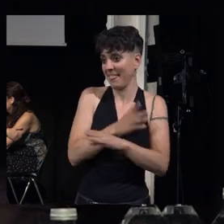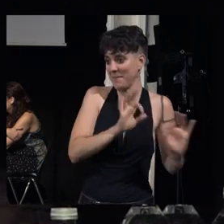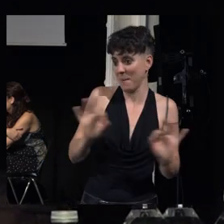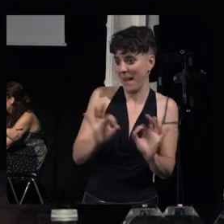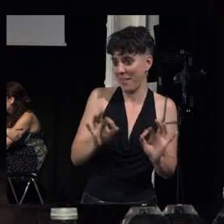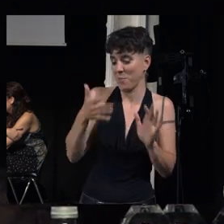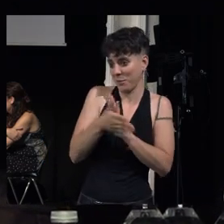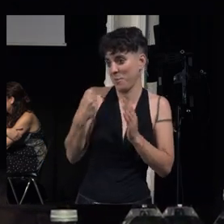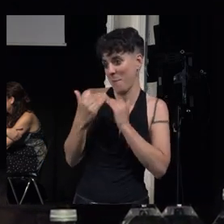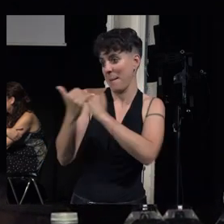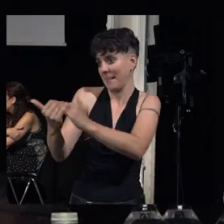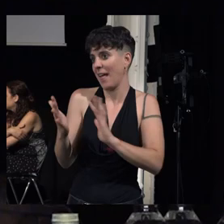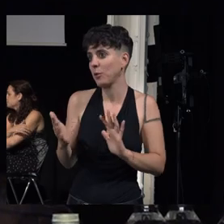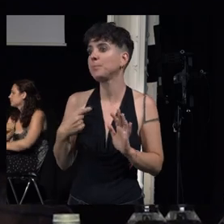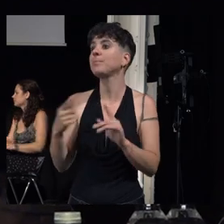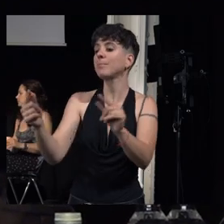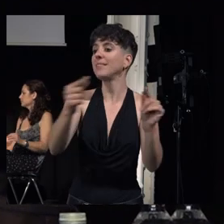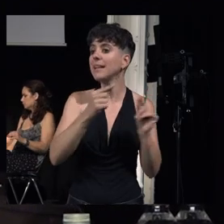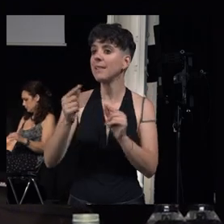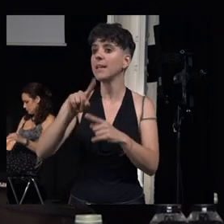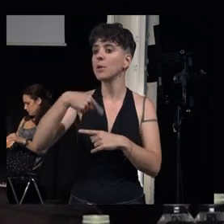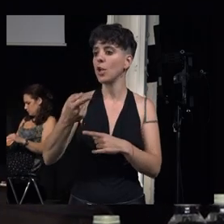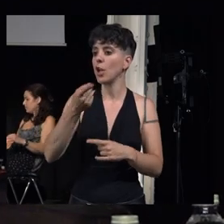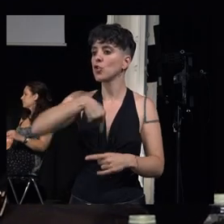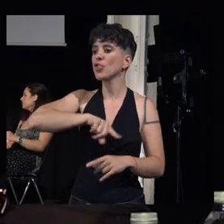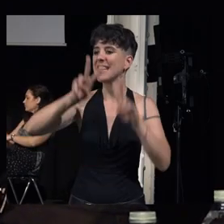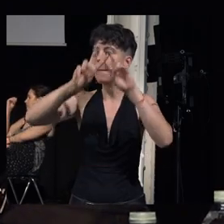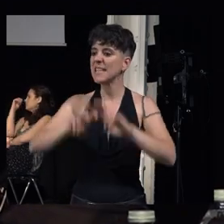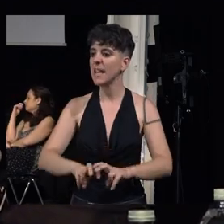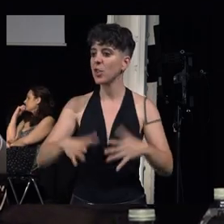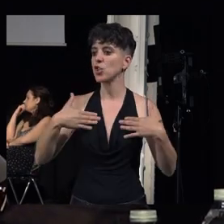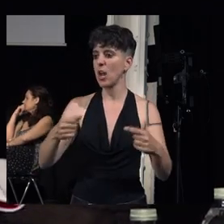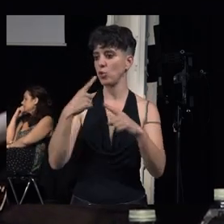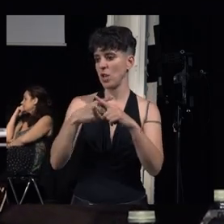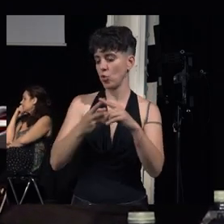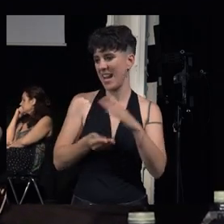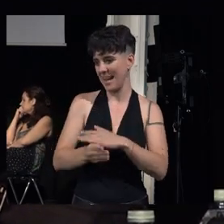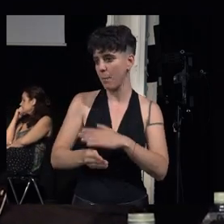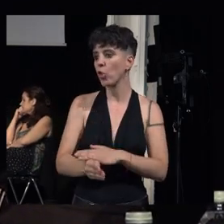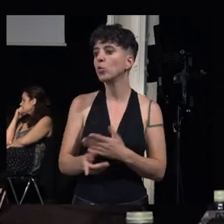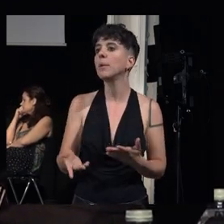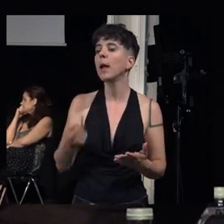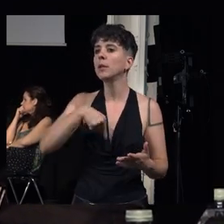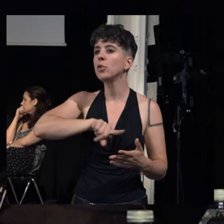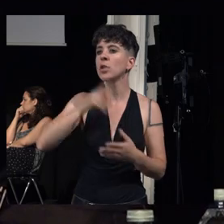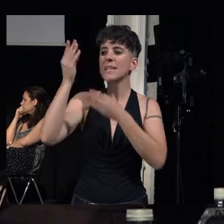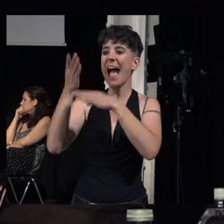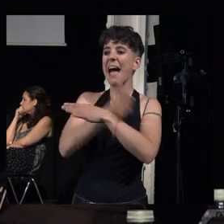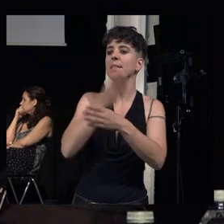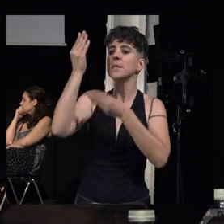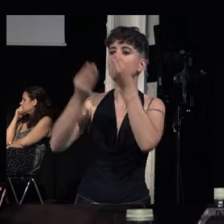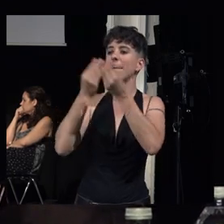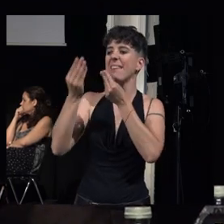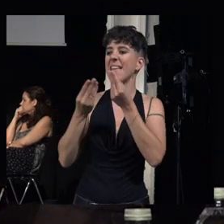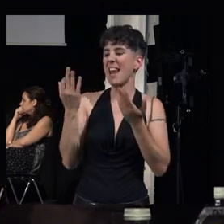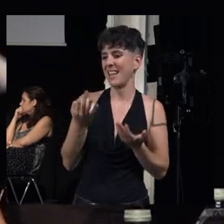Bueno, ¿en qué se traduce todo este debate cuando hemos ido a hacer una investigación sobre salud sexual y reproductiva? Lo primero nos hemos tenido que plantear